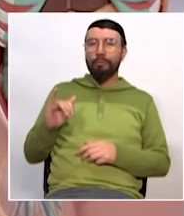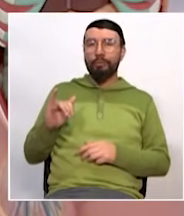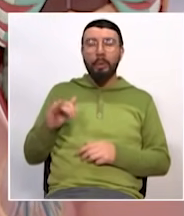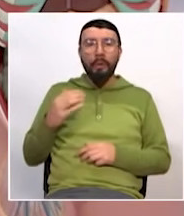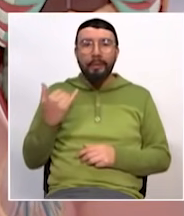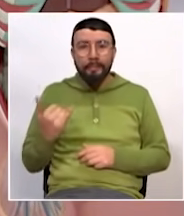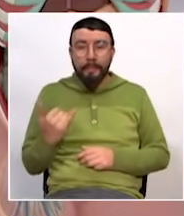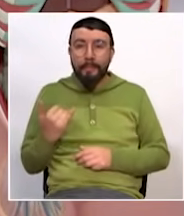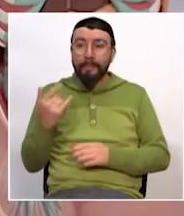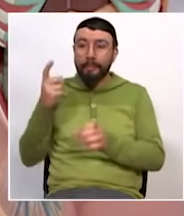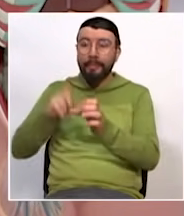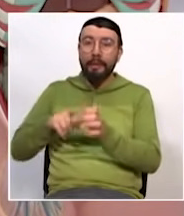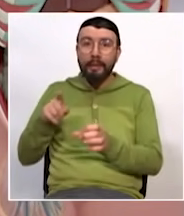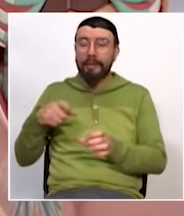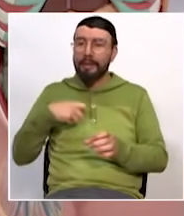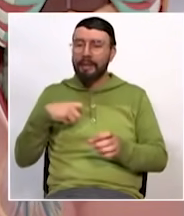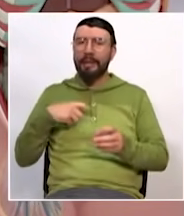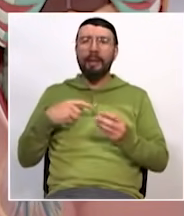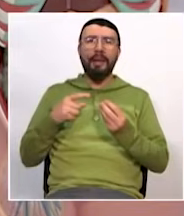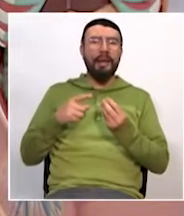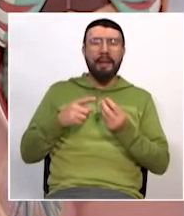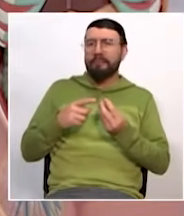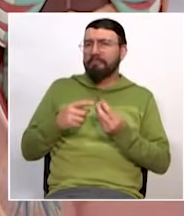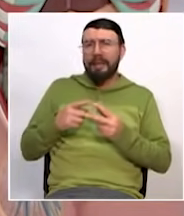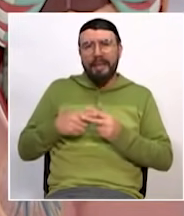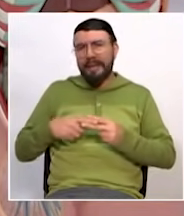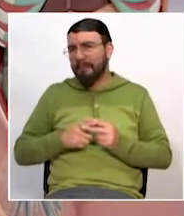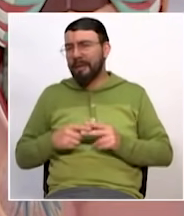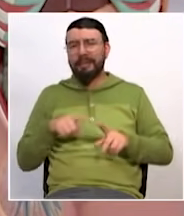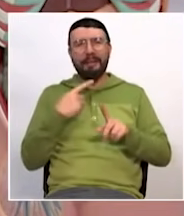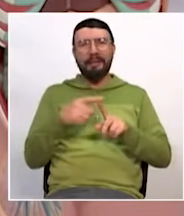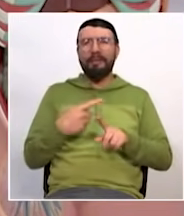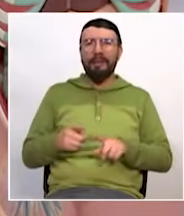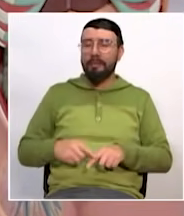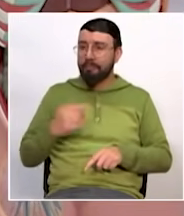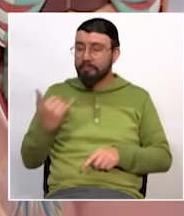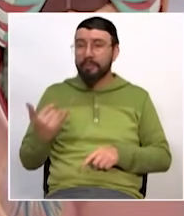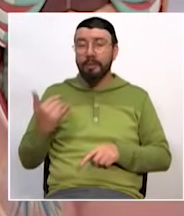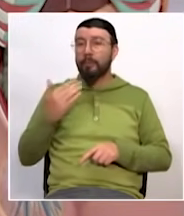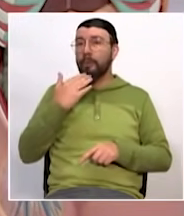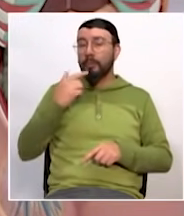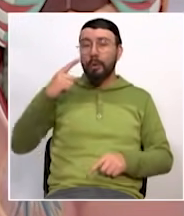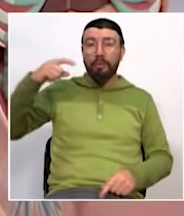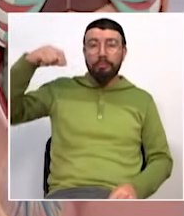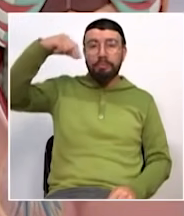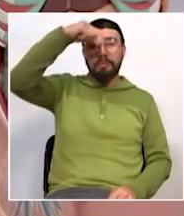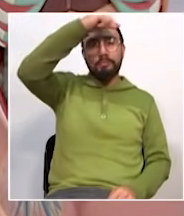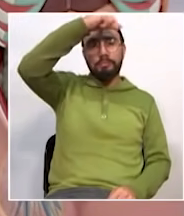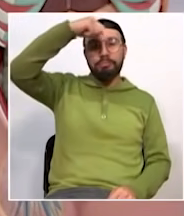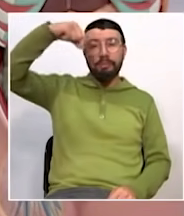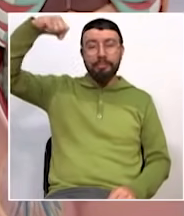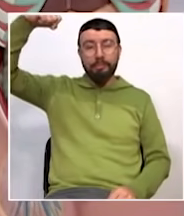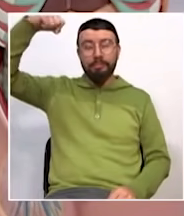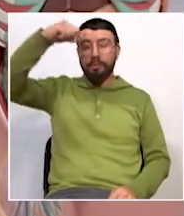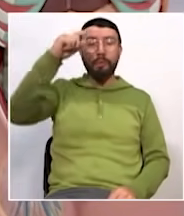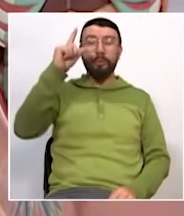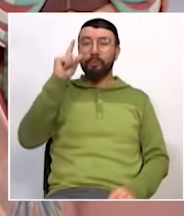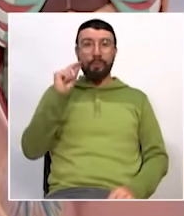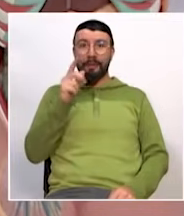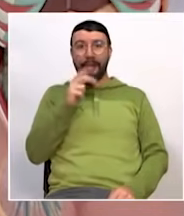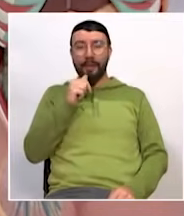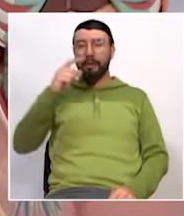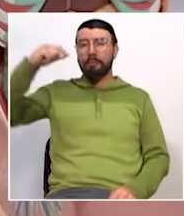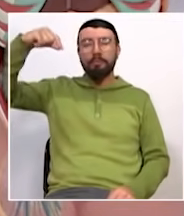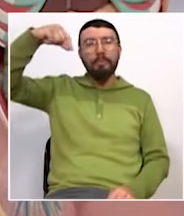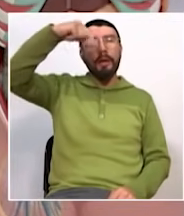hoy se dispone de herramientas maravillosas entre ellas con la hipnosis la hipnosis sin sueño y dentro de la hipnosis sin sueño una